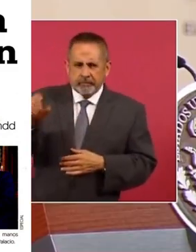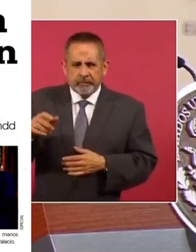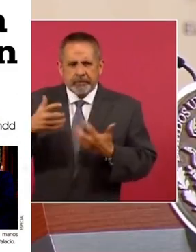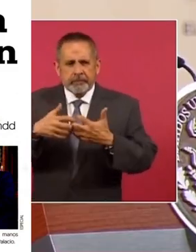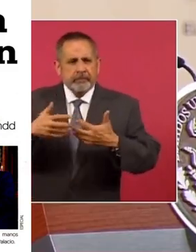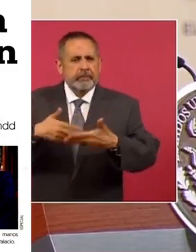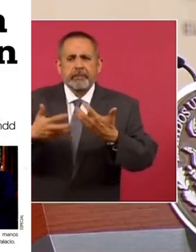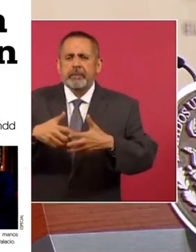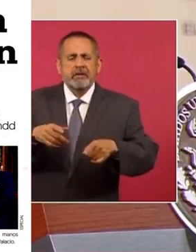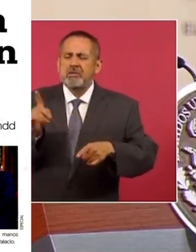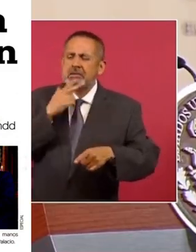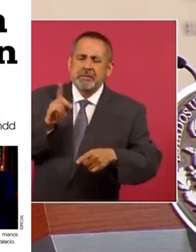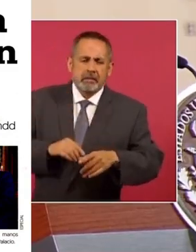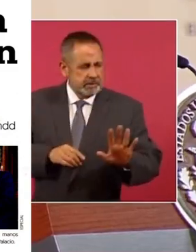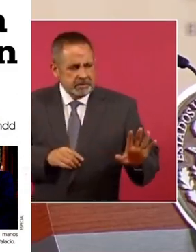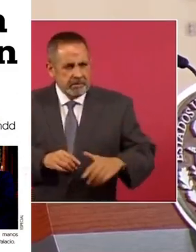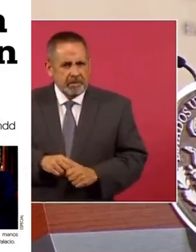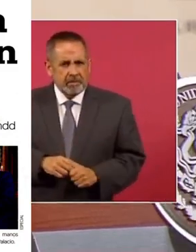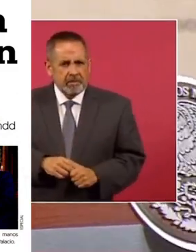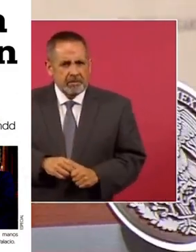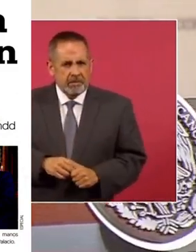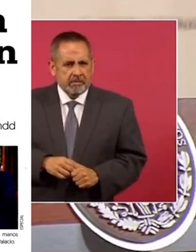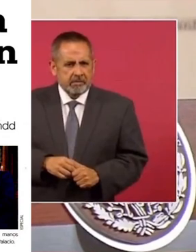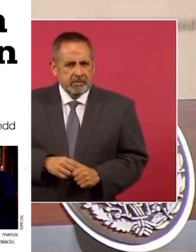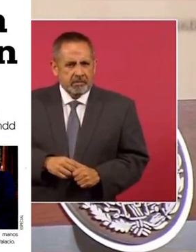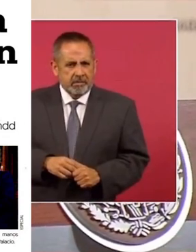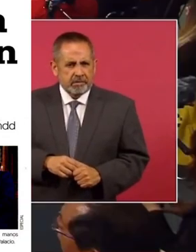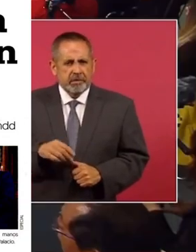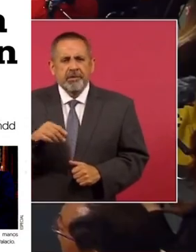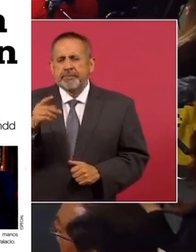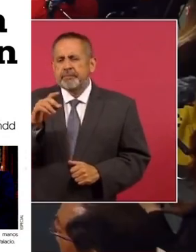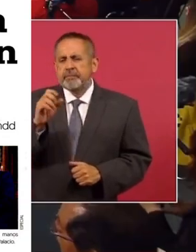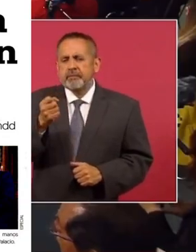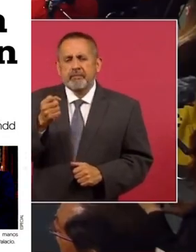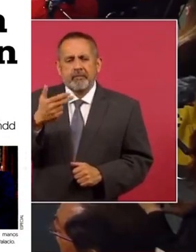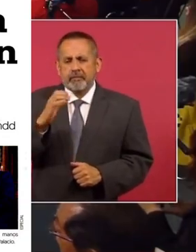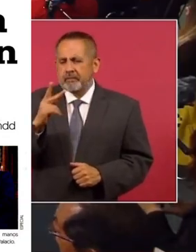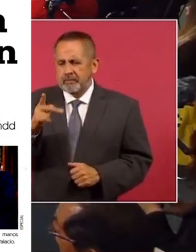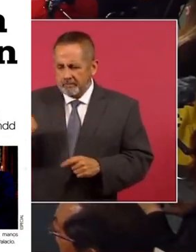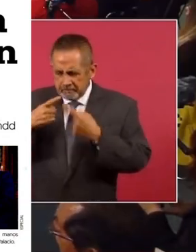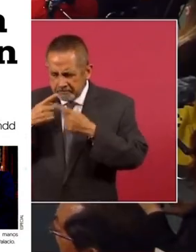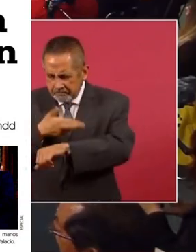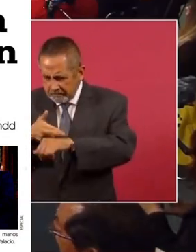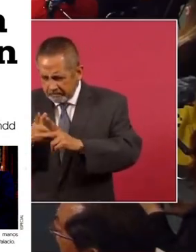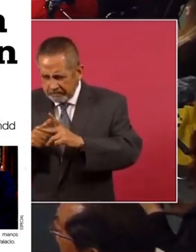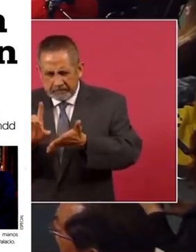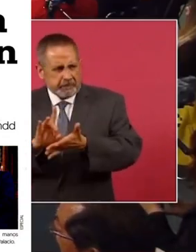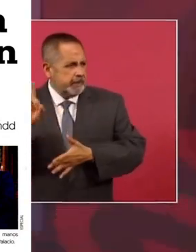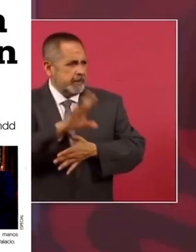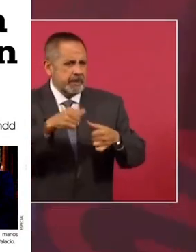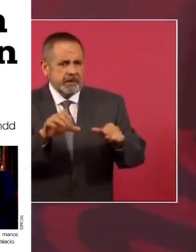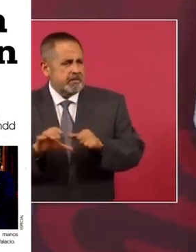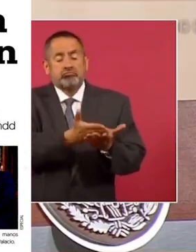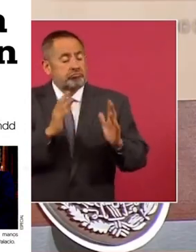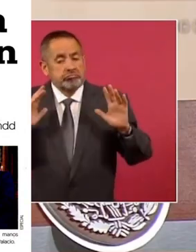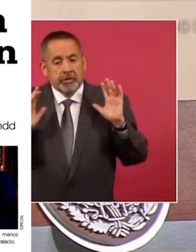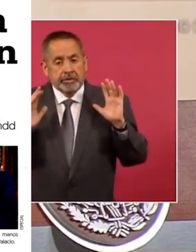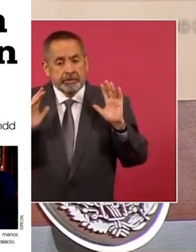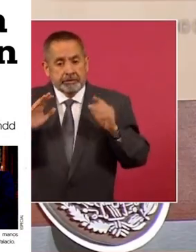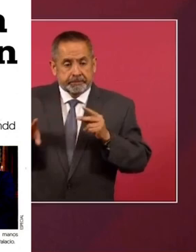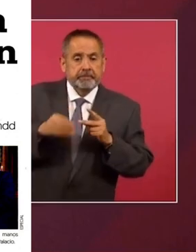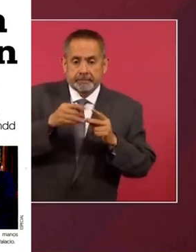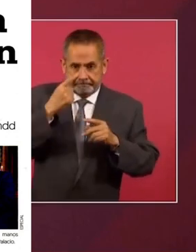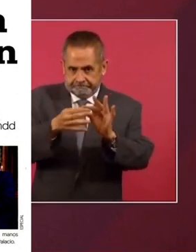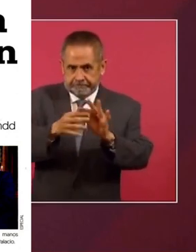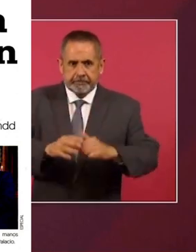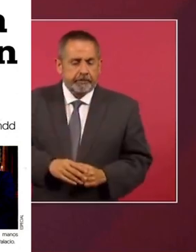puede operar la Comisión Federal de Electricidad? No, la operación la hace Hacienda. Es Hacienda, a través de un fondo. Les agrego otra